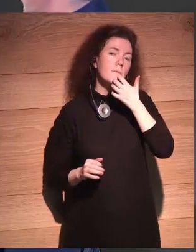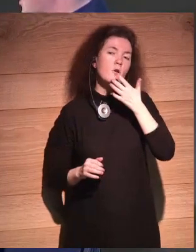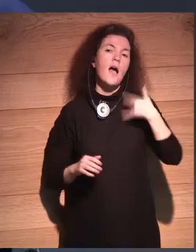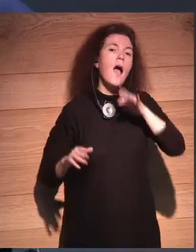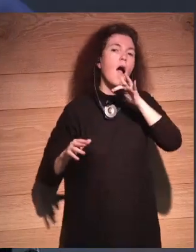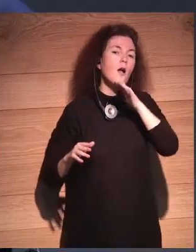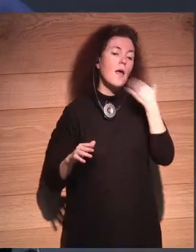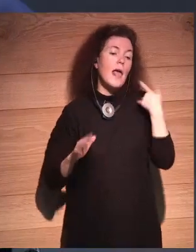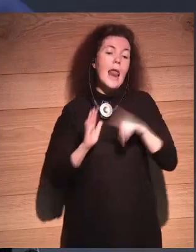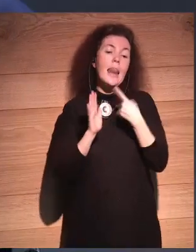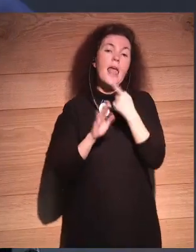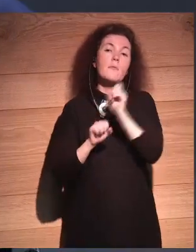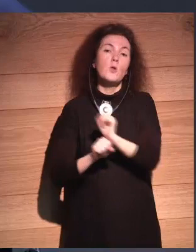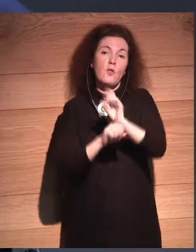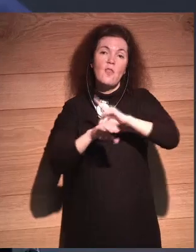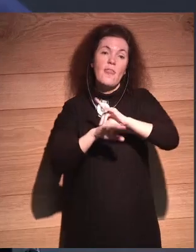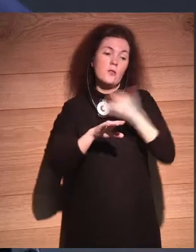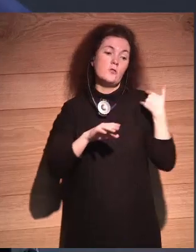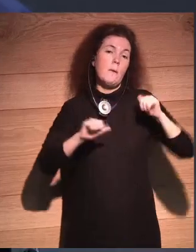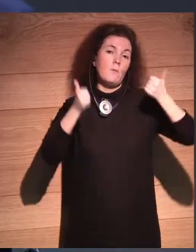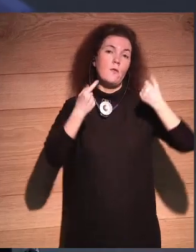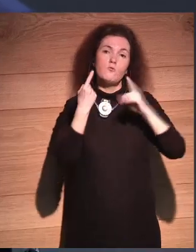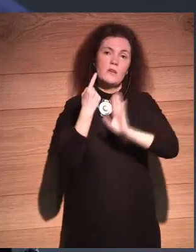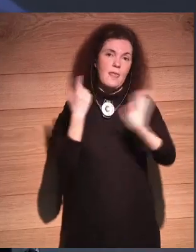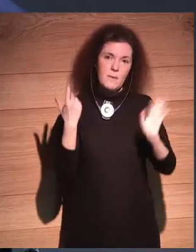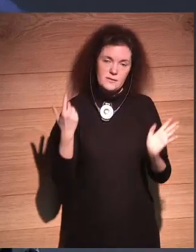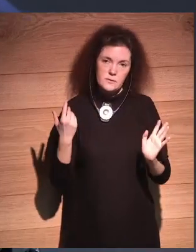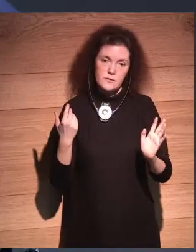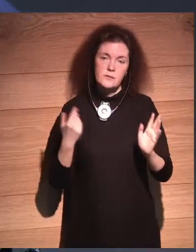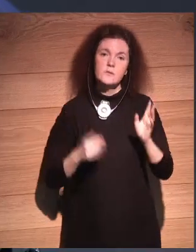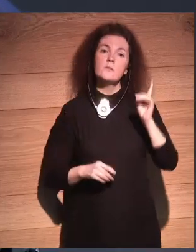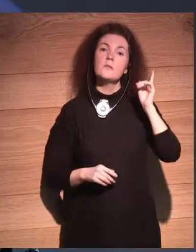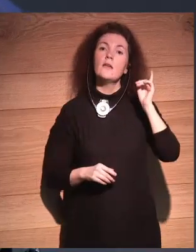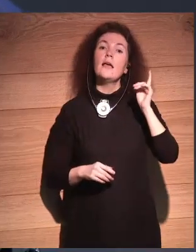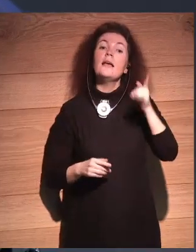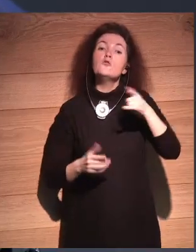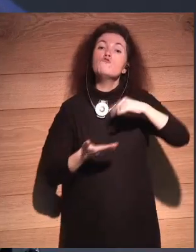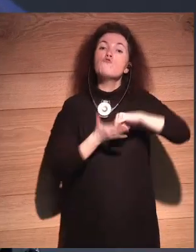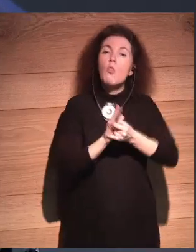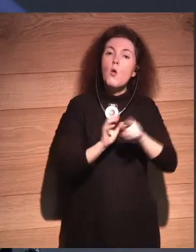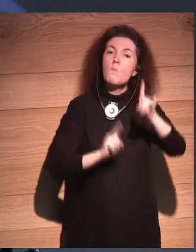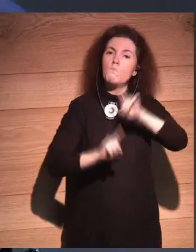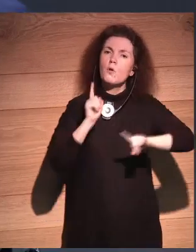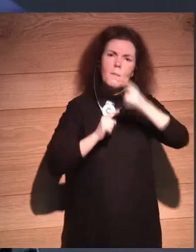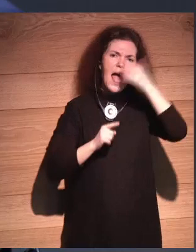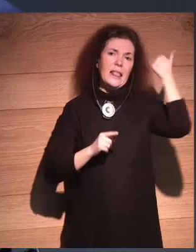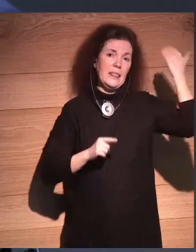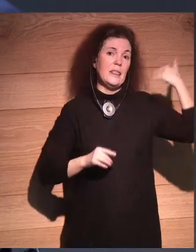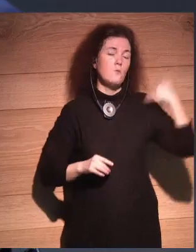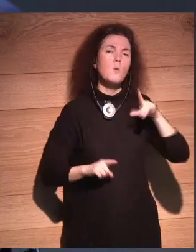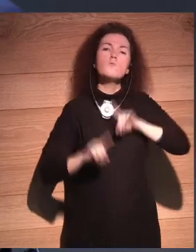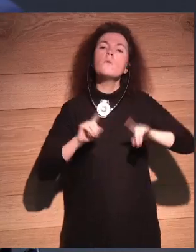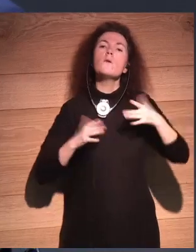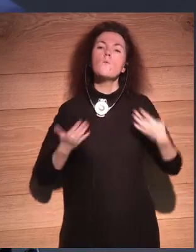aprobado ahora la Ley de Protección de Datos, la nueva directiva, y con esto soluciona un problema muy, muy antiguo. Y el problema